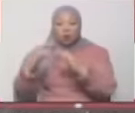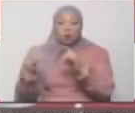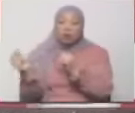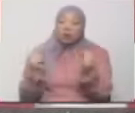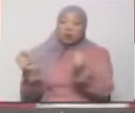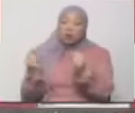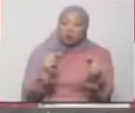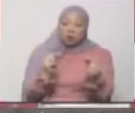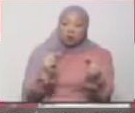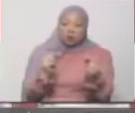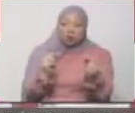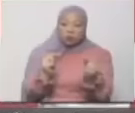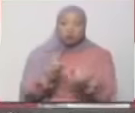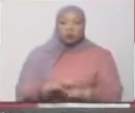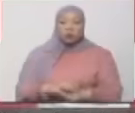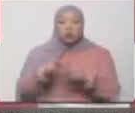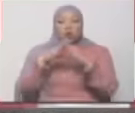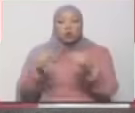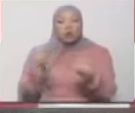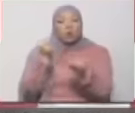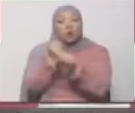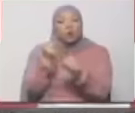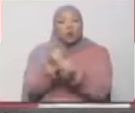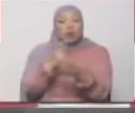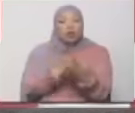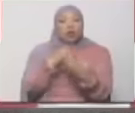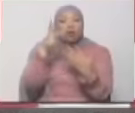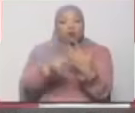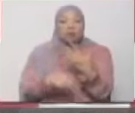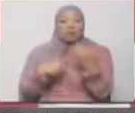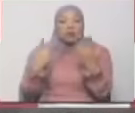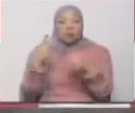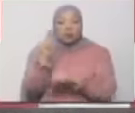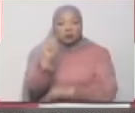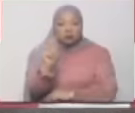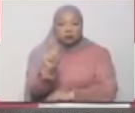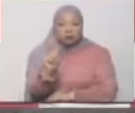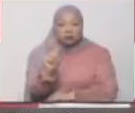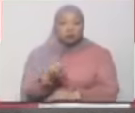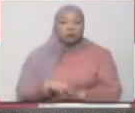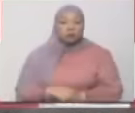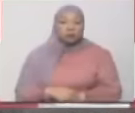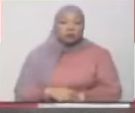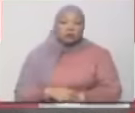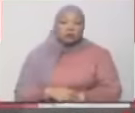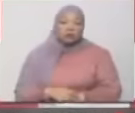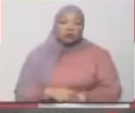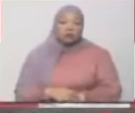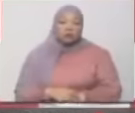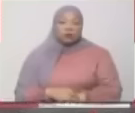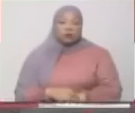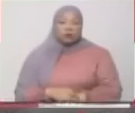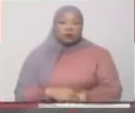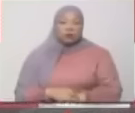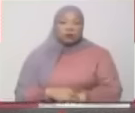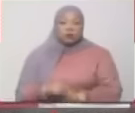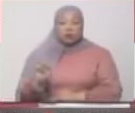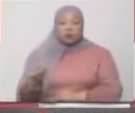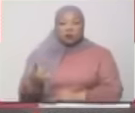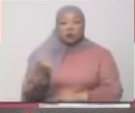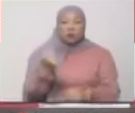discutiendo. Todo en el marco del plan de las 7T. Miren, ya me llegó la